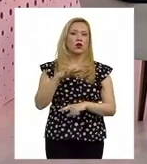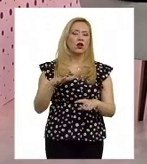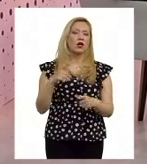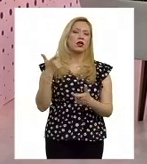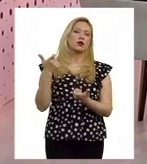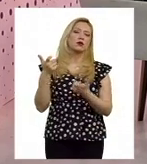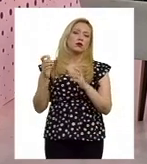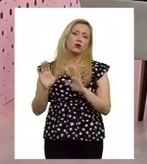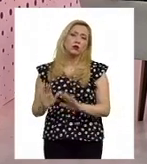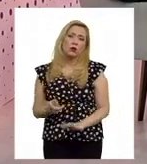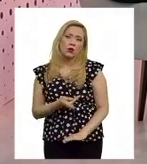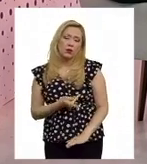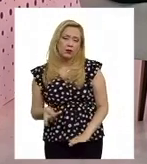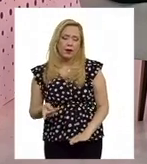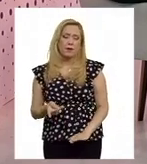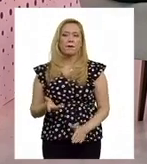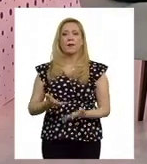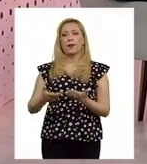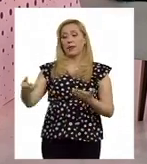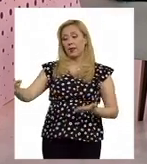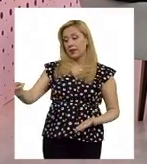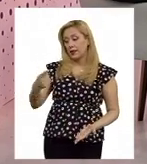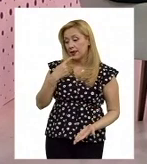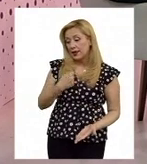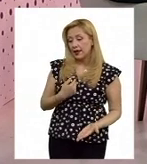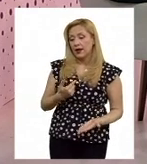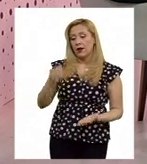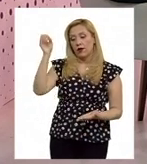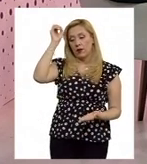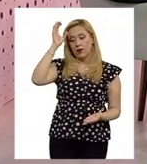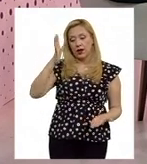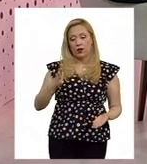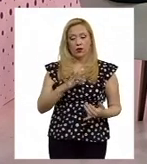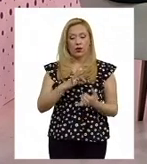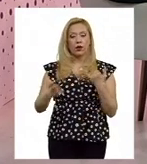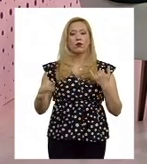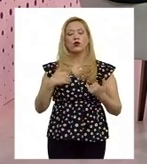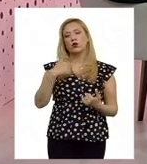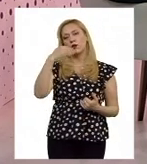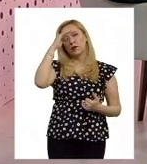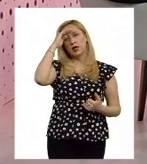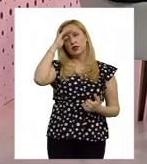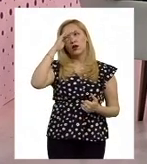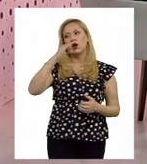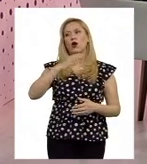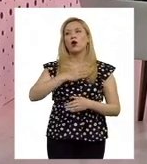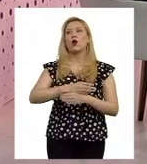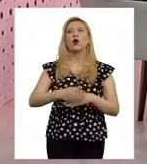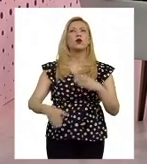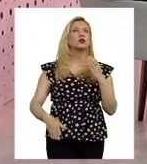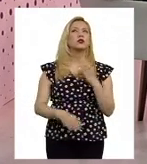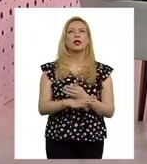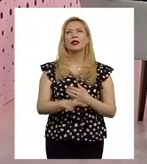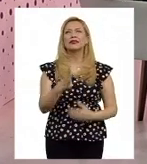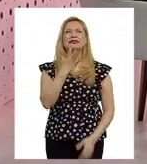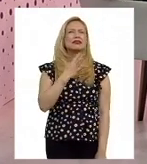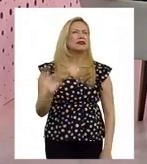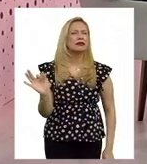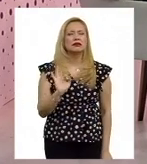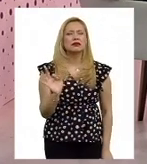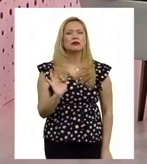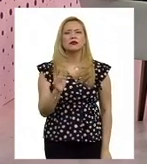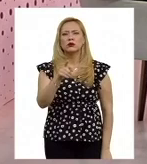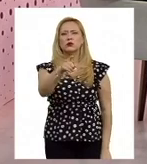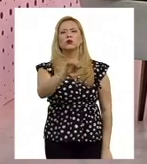recursos. Respecto a la pregunta, bueno, me parece a mí que de las cosas mínimas que podemos hacer